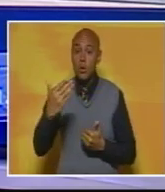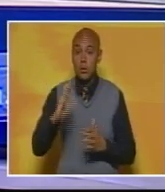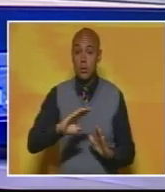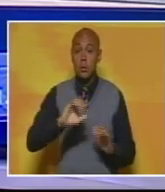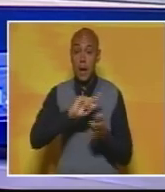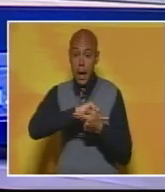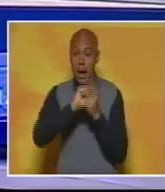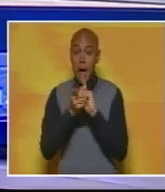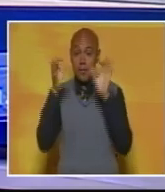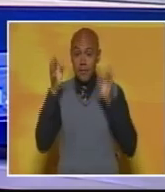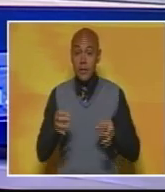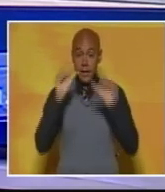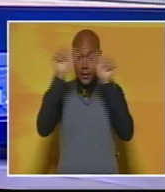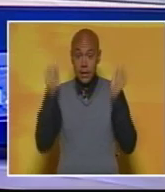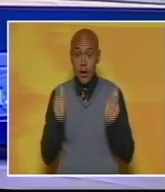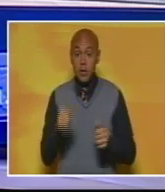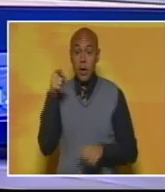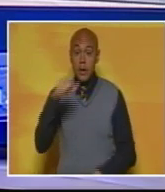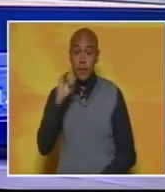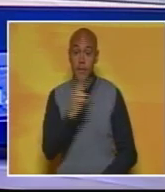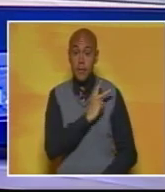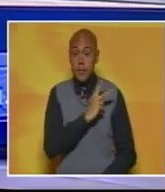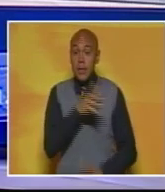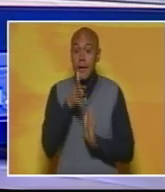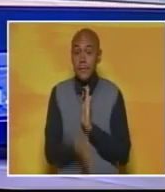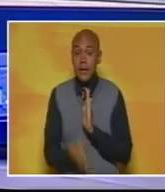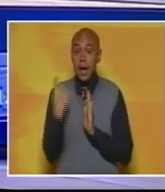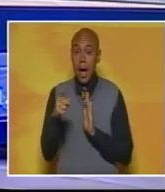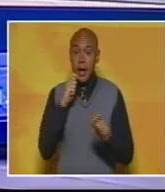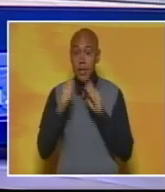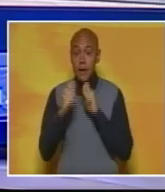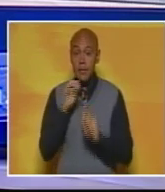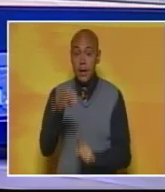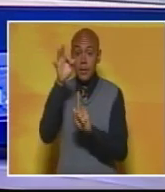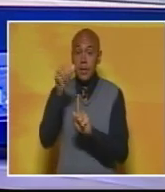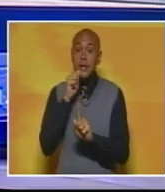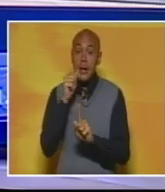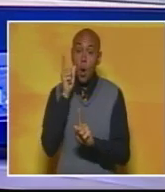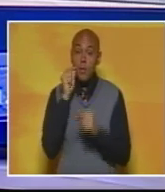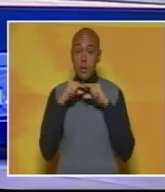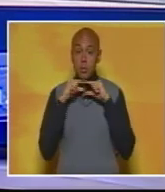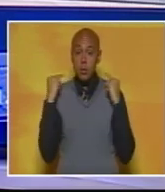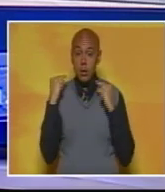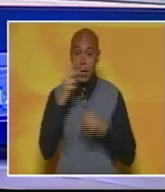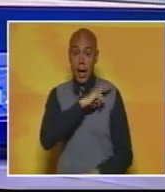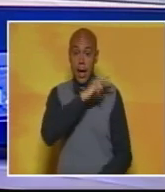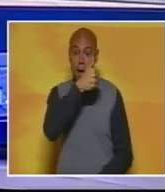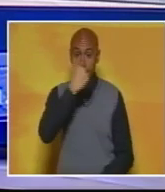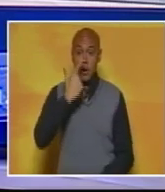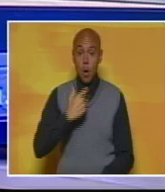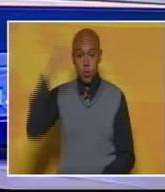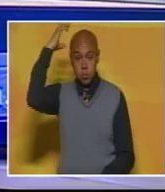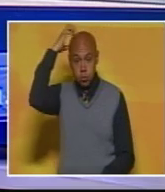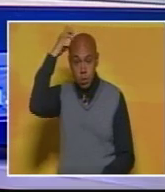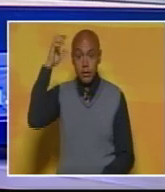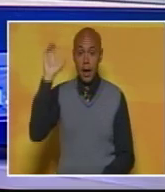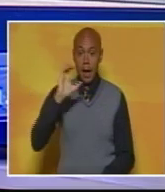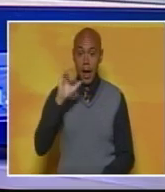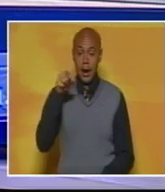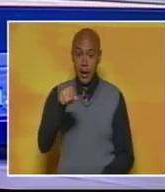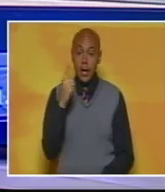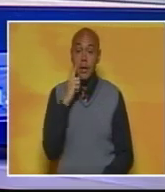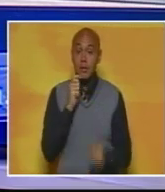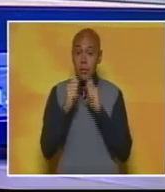beatificación. En la emisión meridiana de su noticiero Venevisión tendremos una entrevista especial con su eminencia Baltasar Cardenal Porras, arzobispo de Caracas.